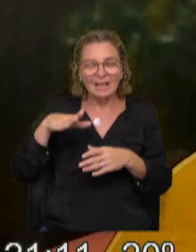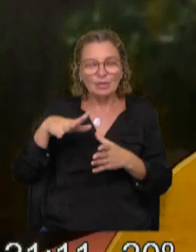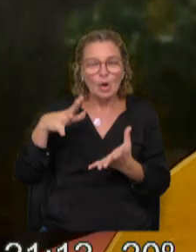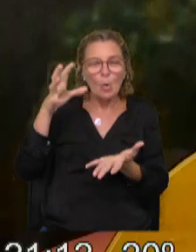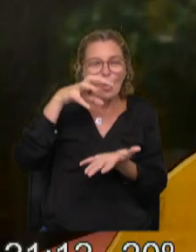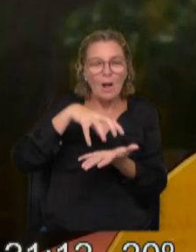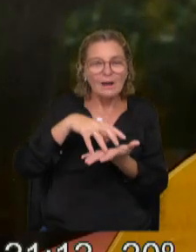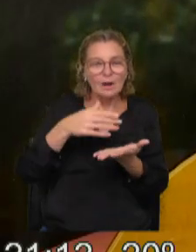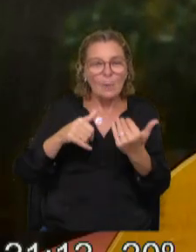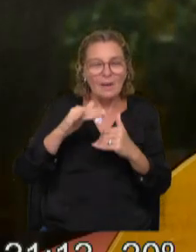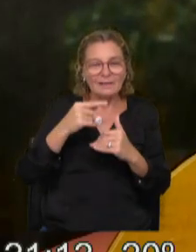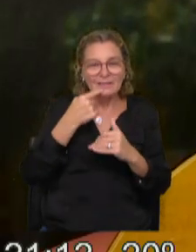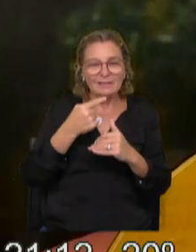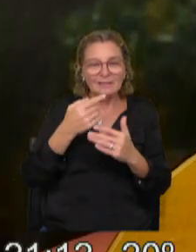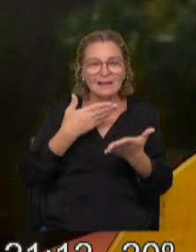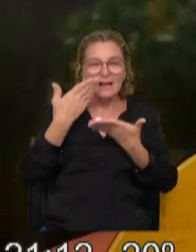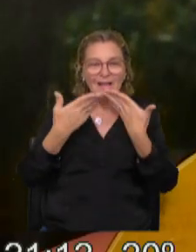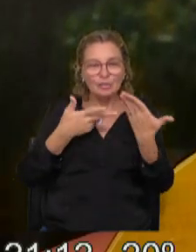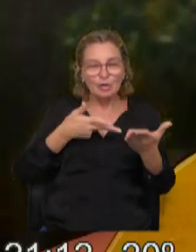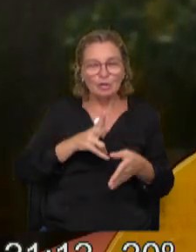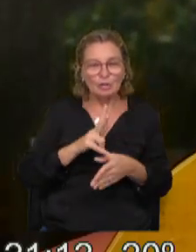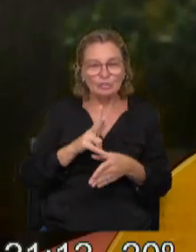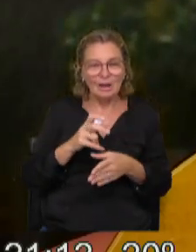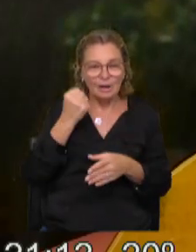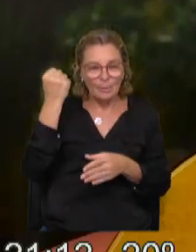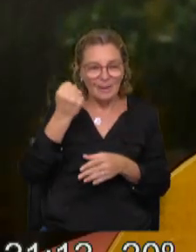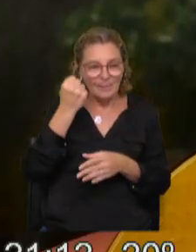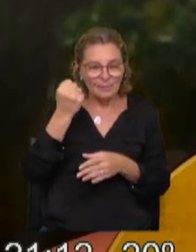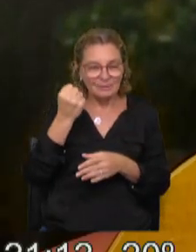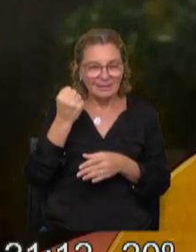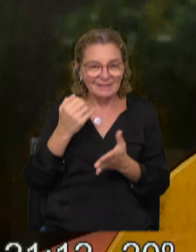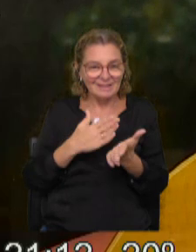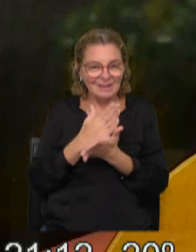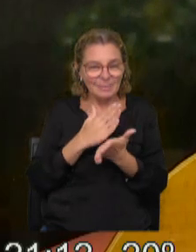que es lo que más se caracteriza del canto rochense, ¿no? De eso, de la esencia